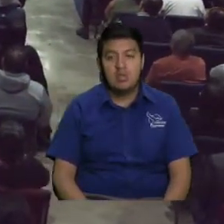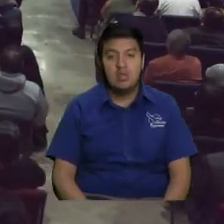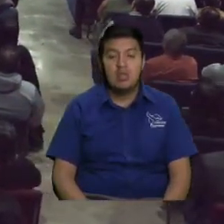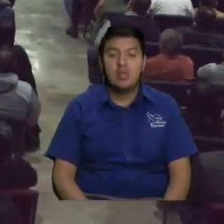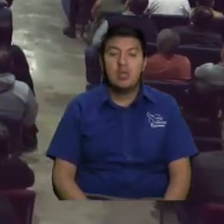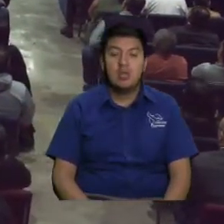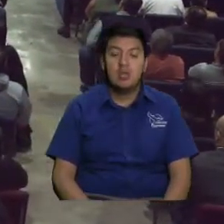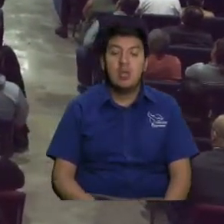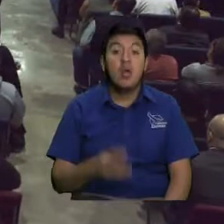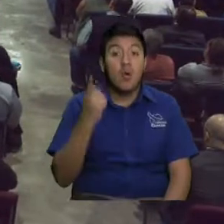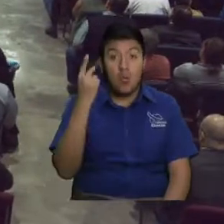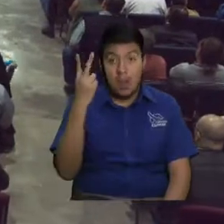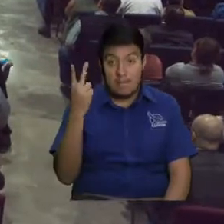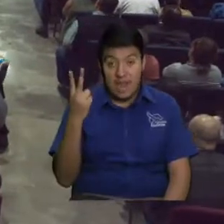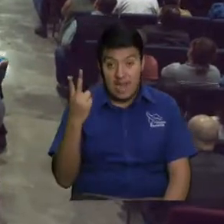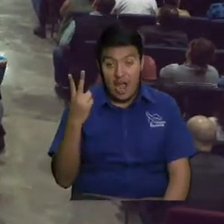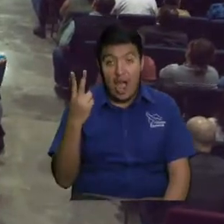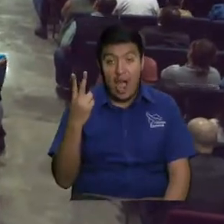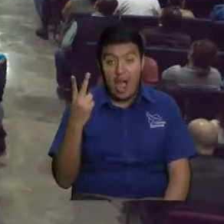importancia.